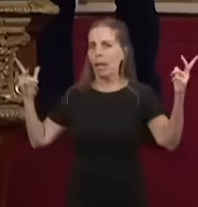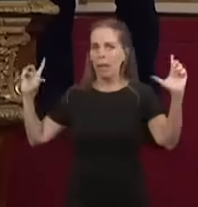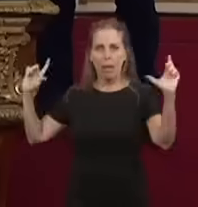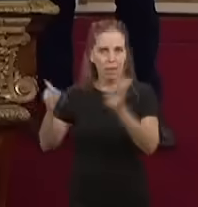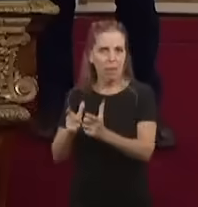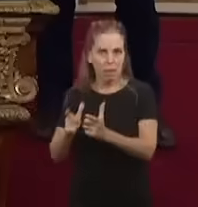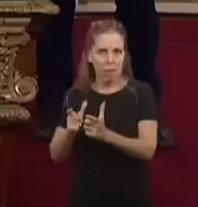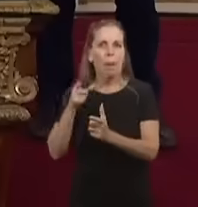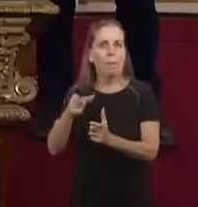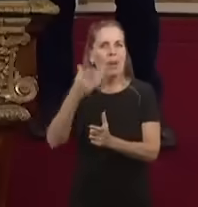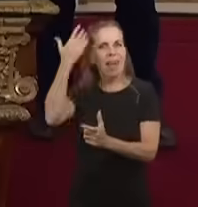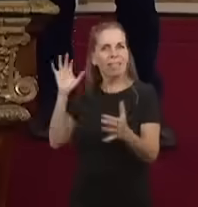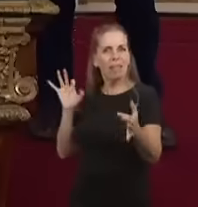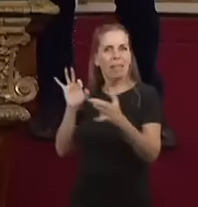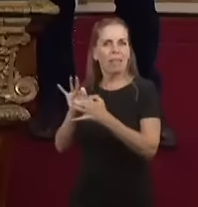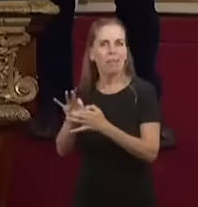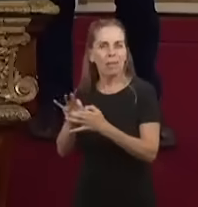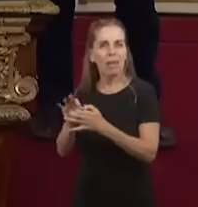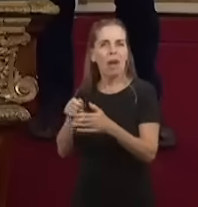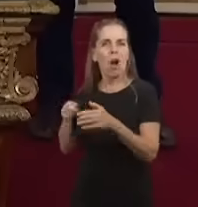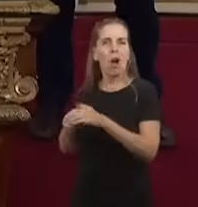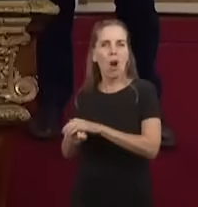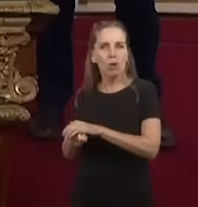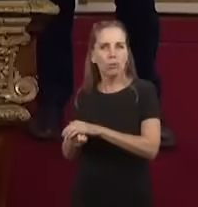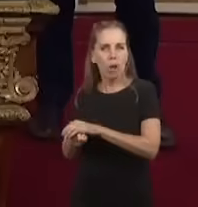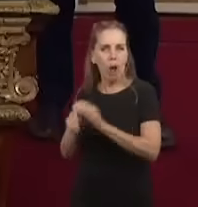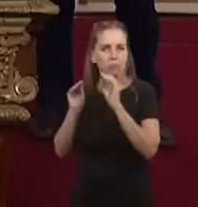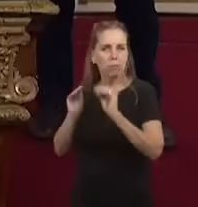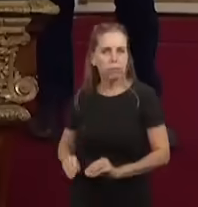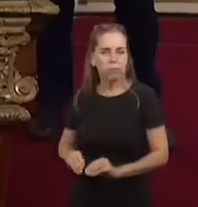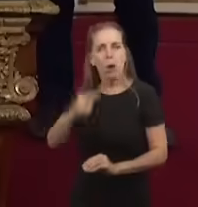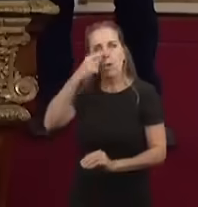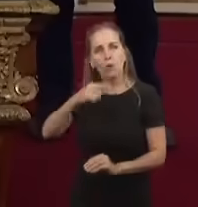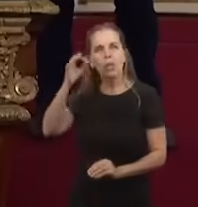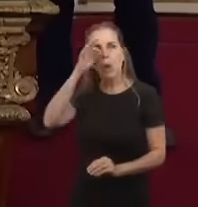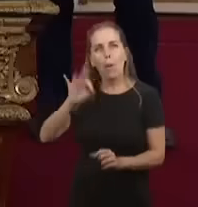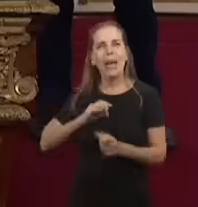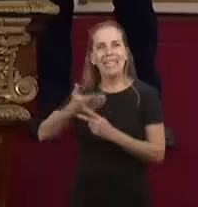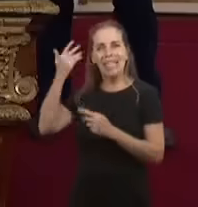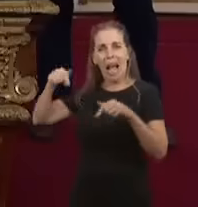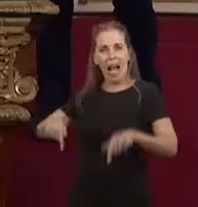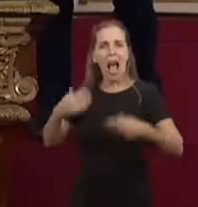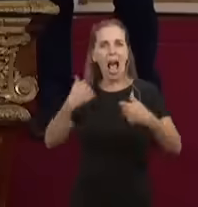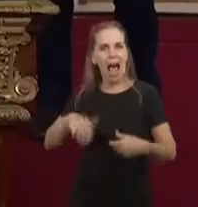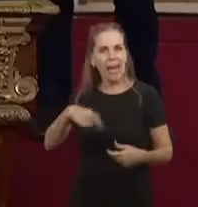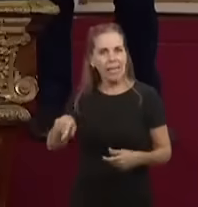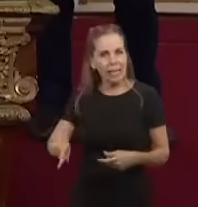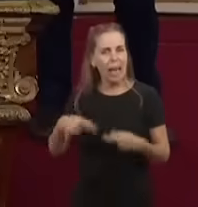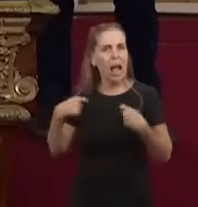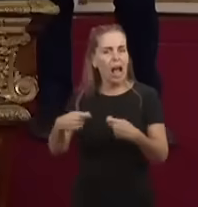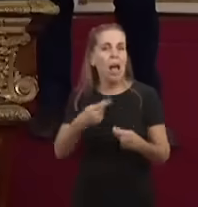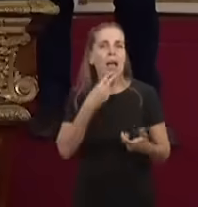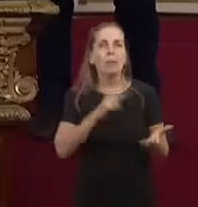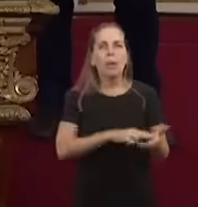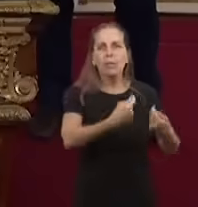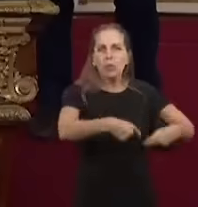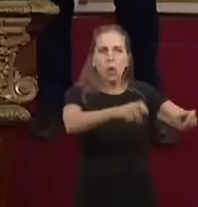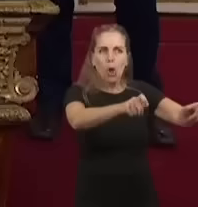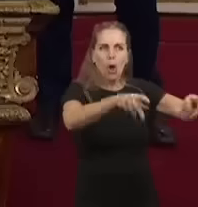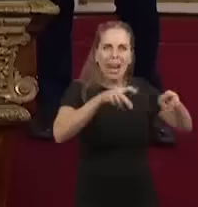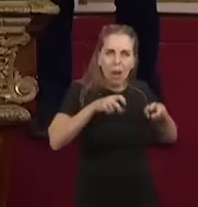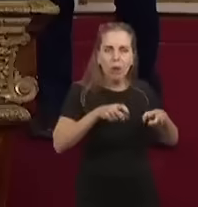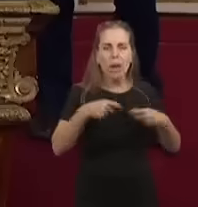vinculada al festival de corrupción que ha sido la Argentina los últimos 20 años donde se gastaba dinero los contribuyentes en rutas que no conducían a